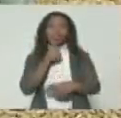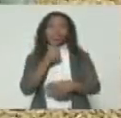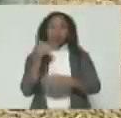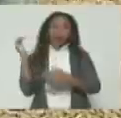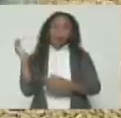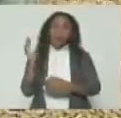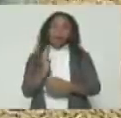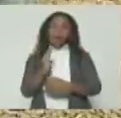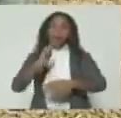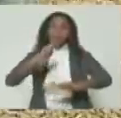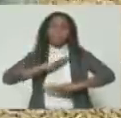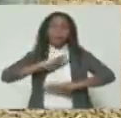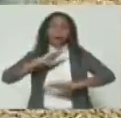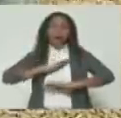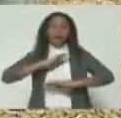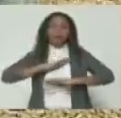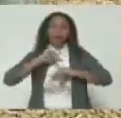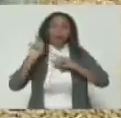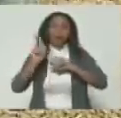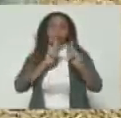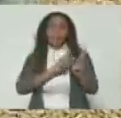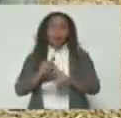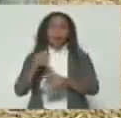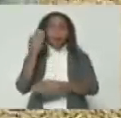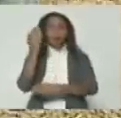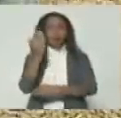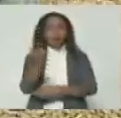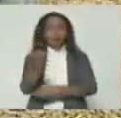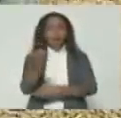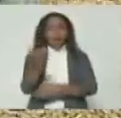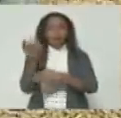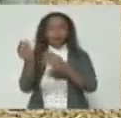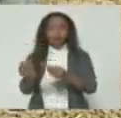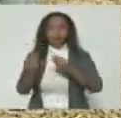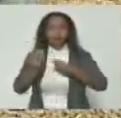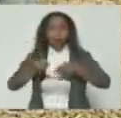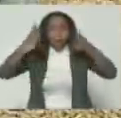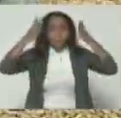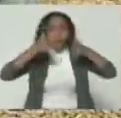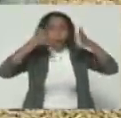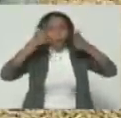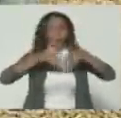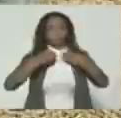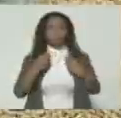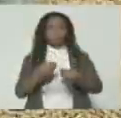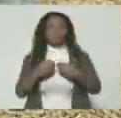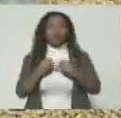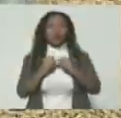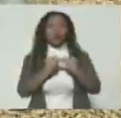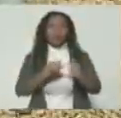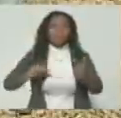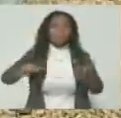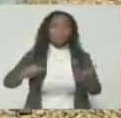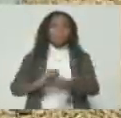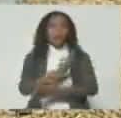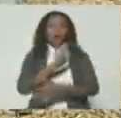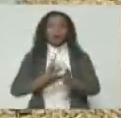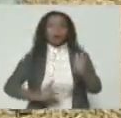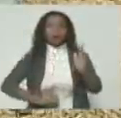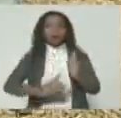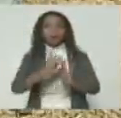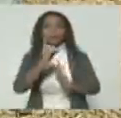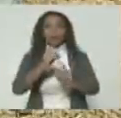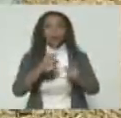venido beneficiando de estos planes que usted nos ha instruido para seguir impulsando, seguir desarrollando